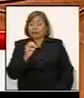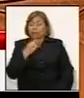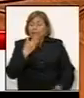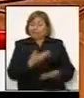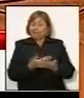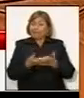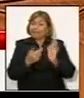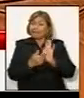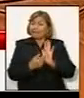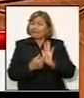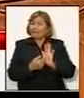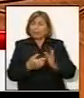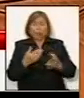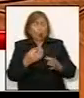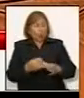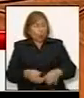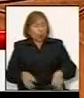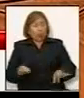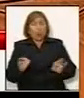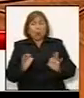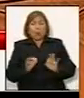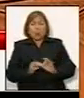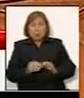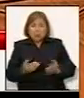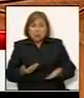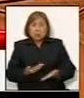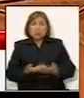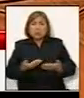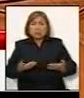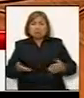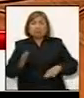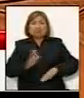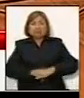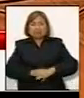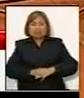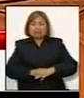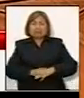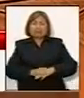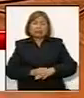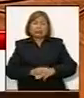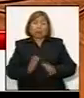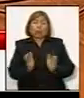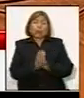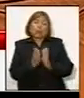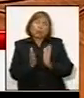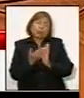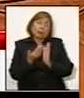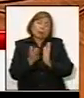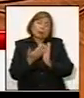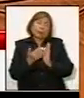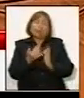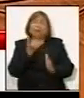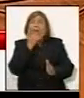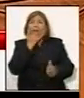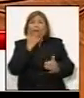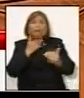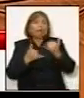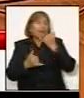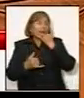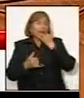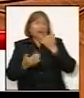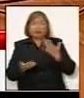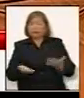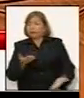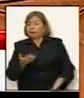conocer algunos aspectos importantes sobre precisamente los textos escolares y los errores muchos de los